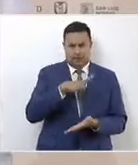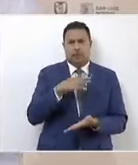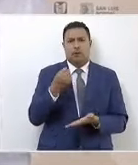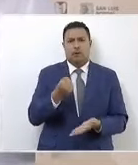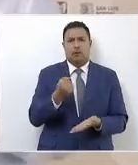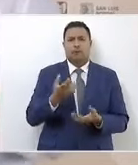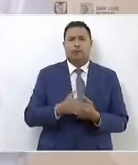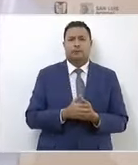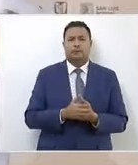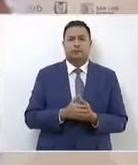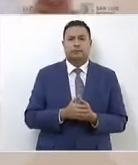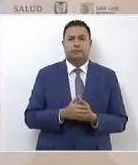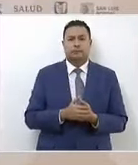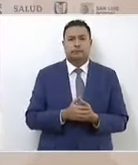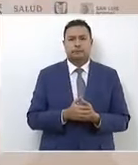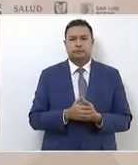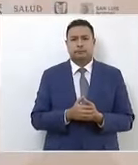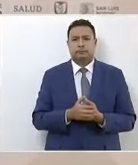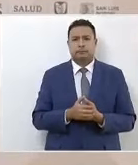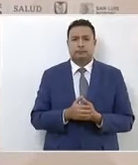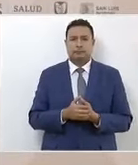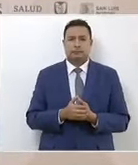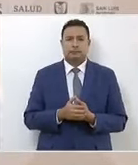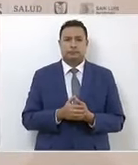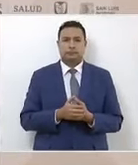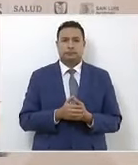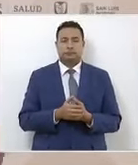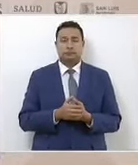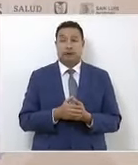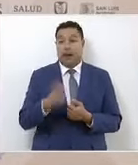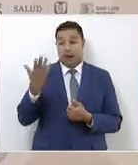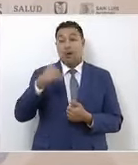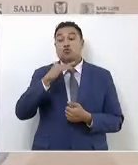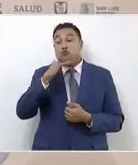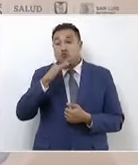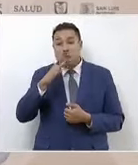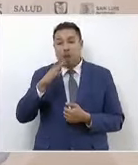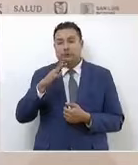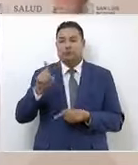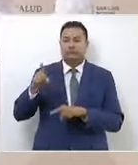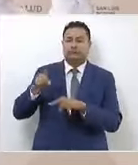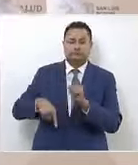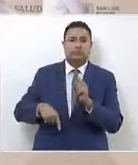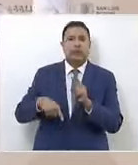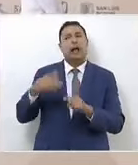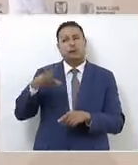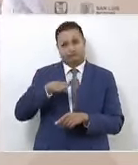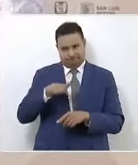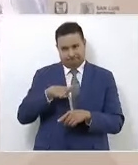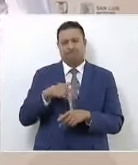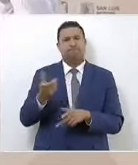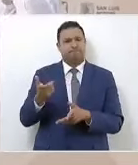No funcionó la fórmula de no permitir la corrupción, y eso